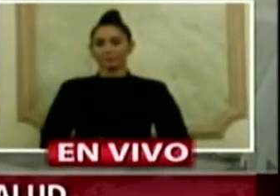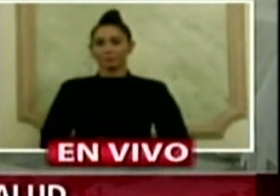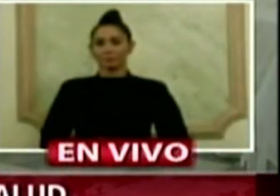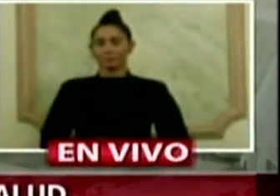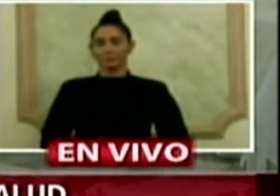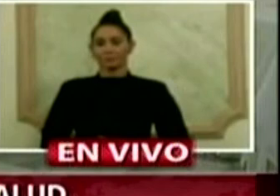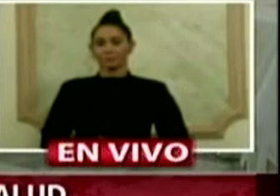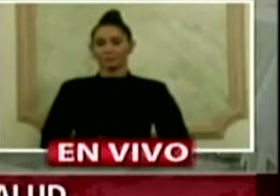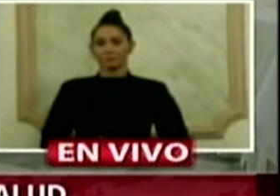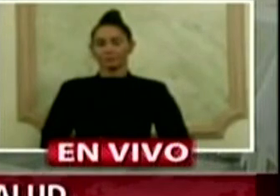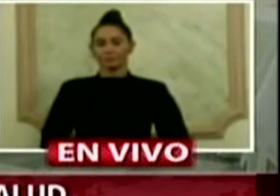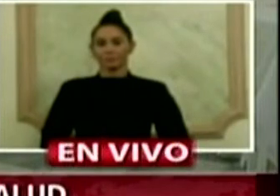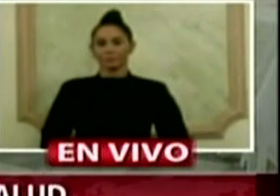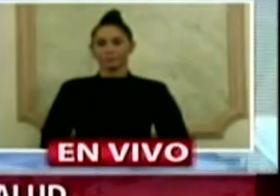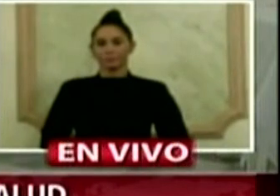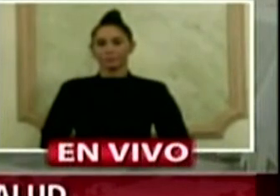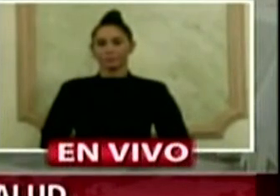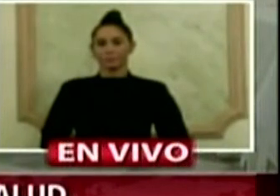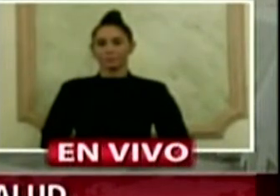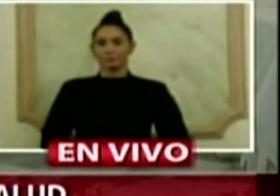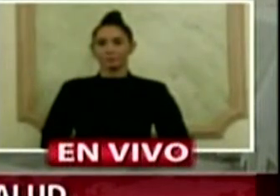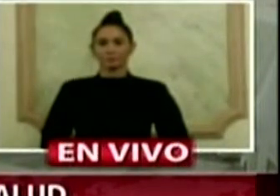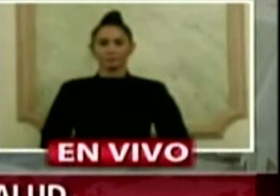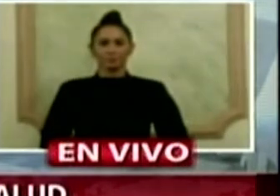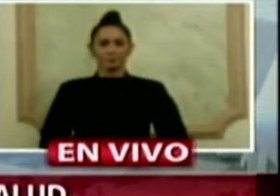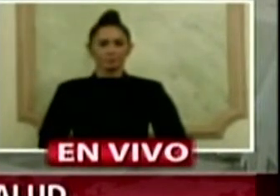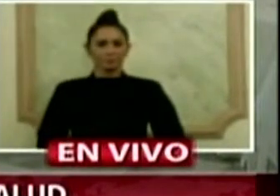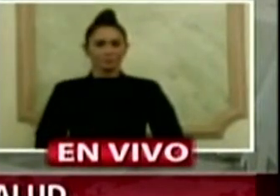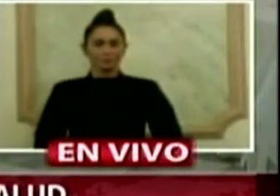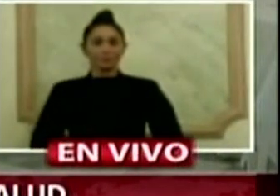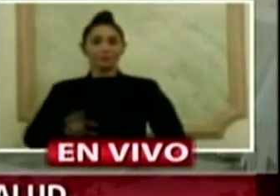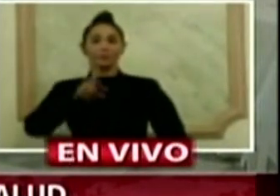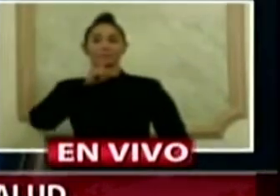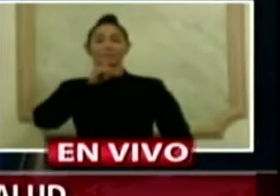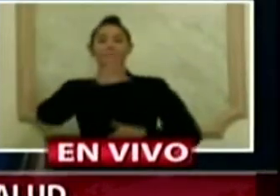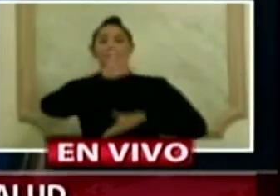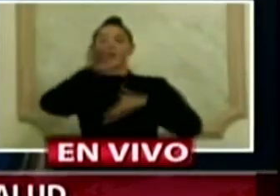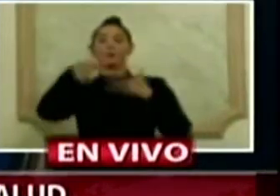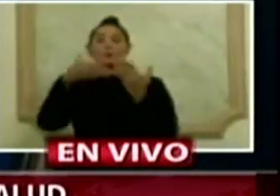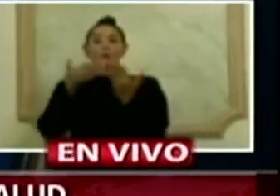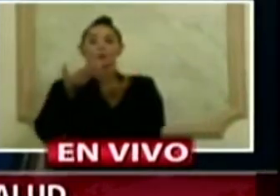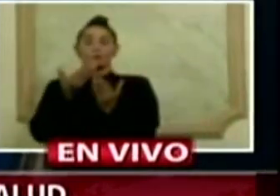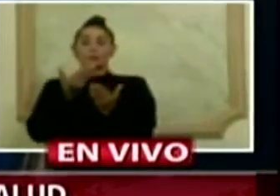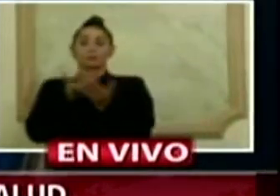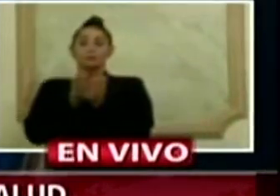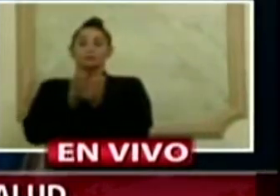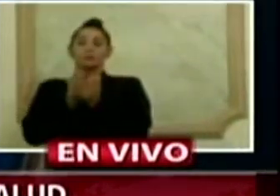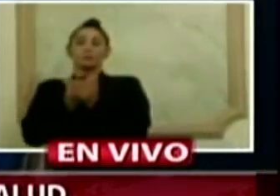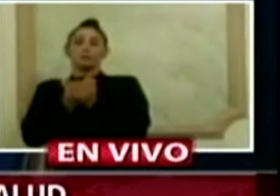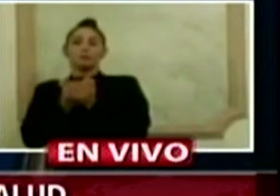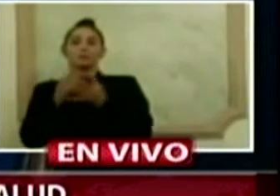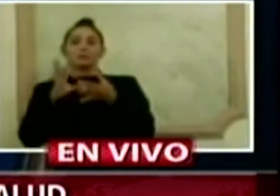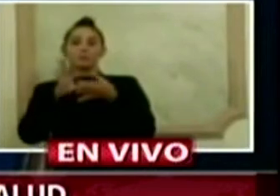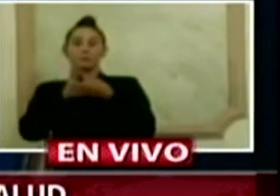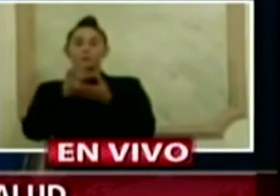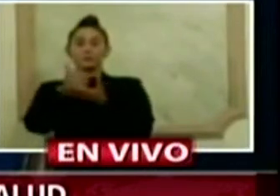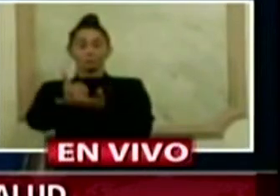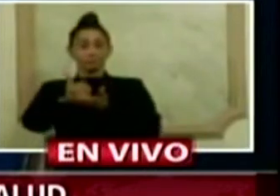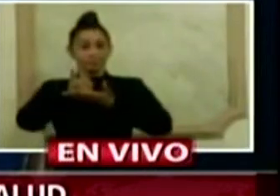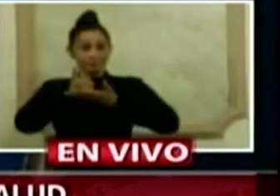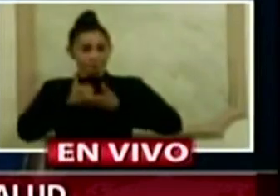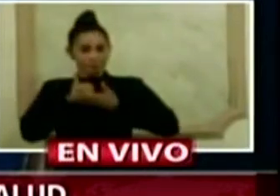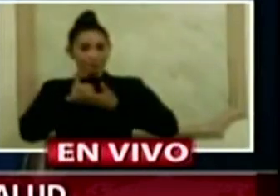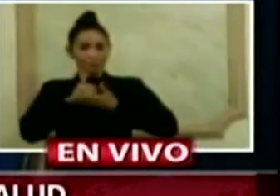parte de las juntas de vecinos, que estamos, todos los sectores sociales los estamos incorporando para que nos ayuden,